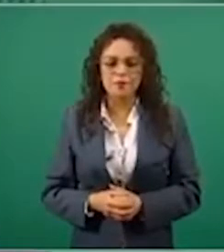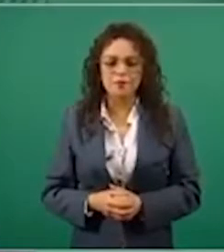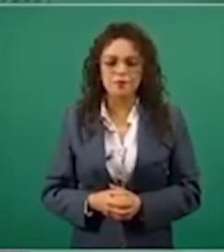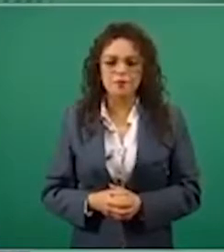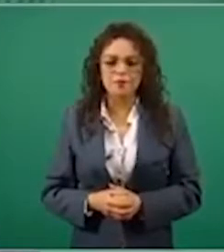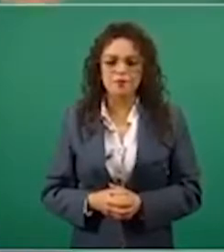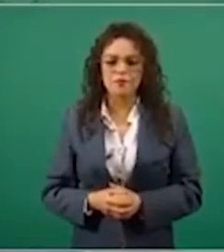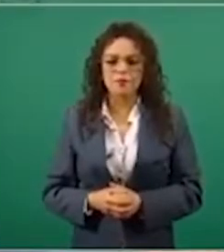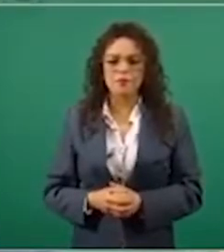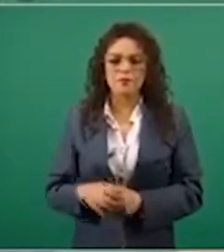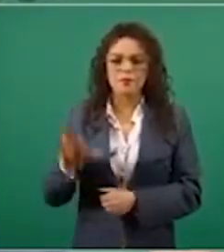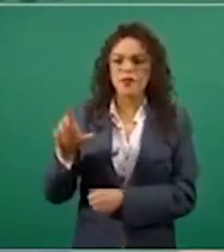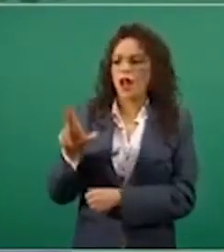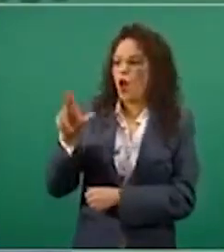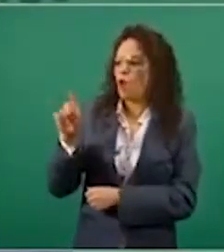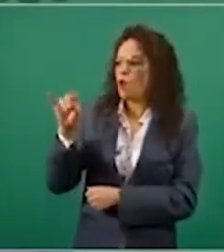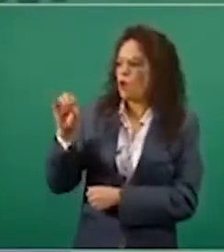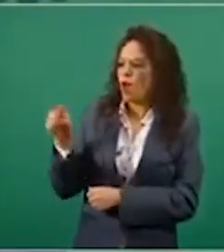Claudio X González, todos esos,